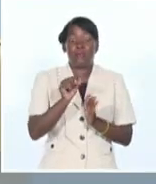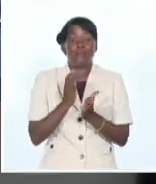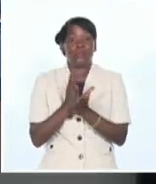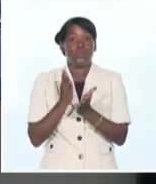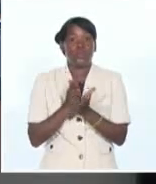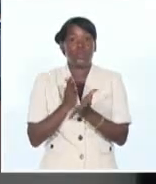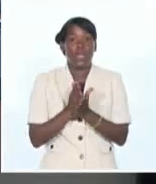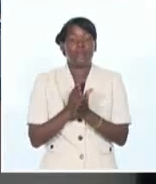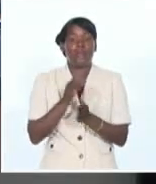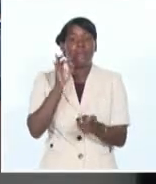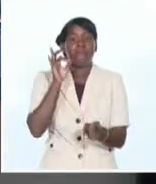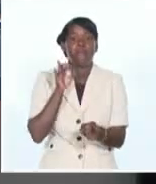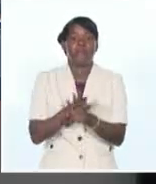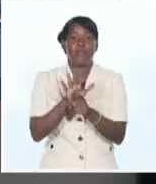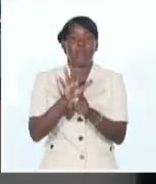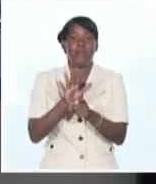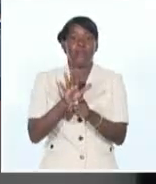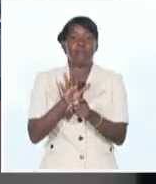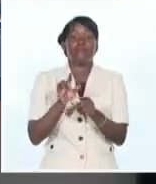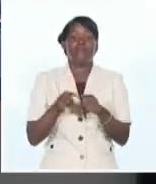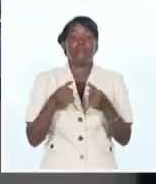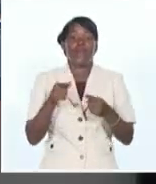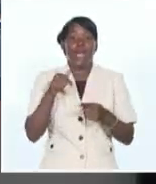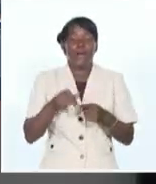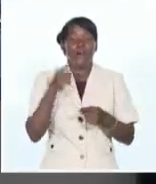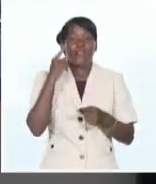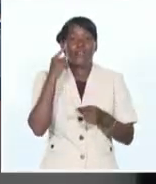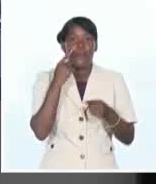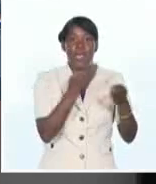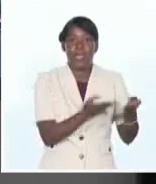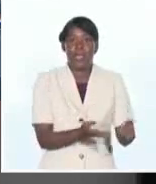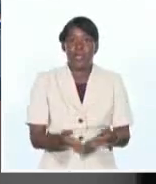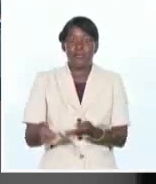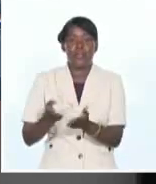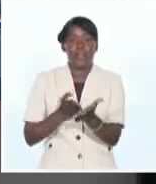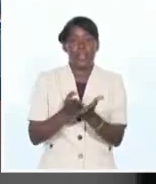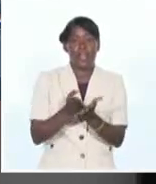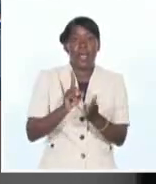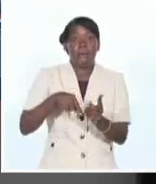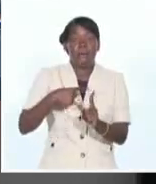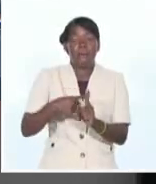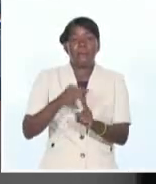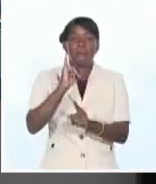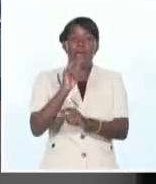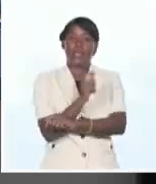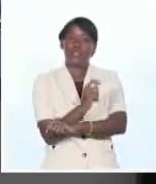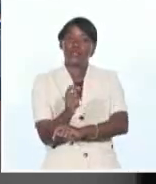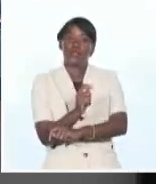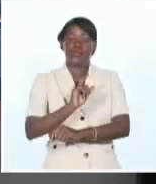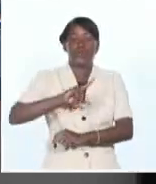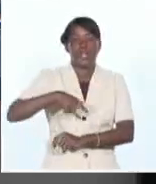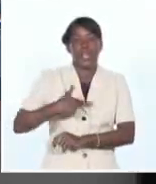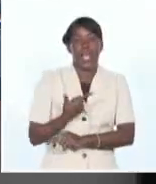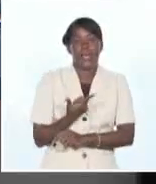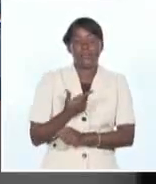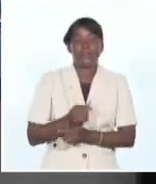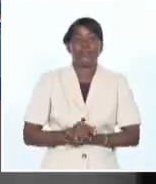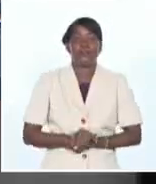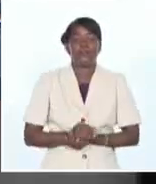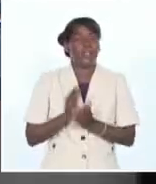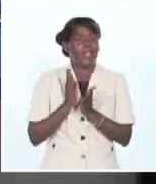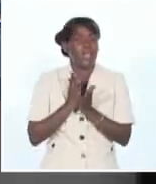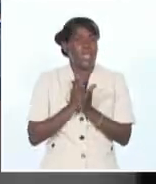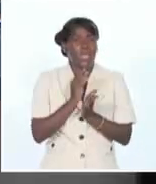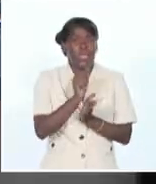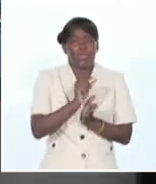más de 400 en instructores de arte, que ya se viene consolidando en su tercer año con la formación de noveno grado. Y tenemos estudiantes en el